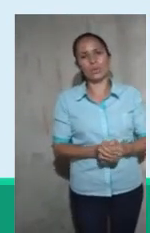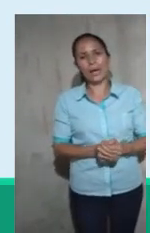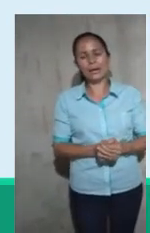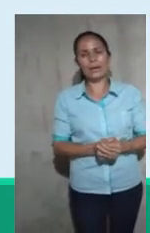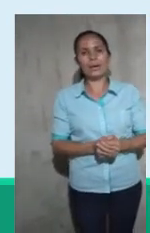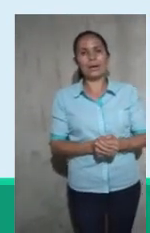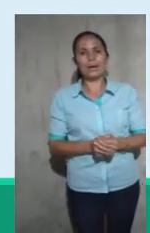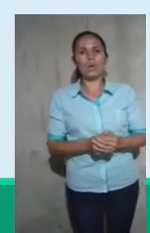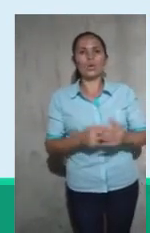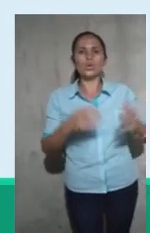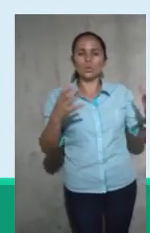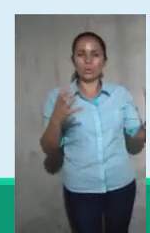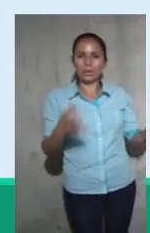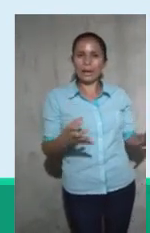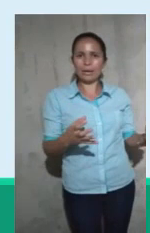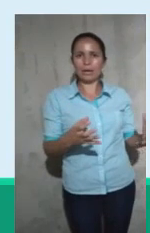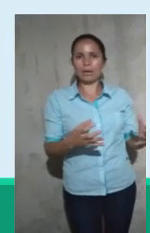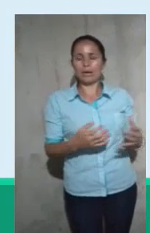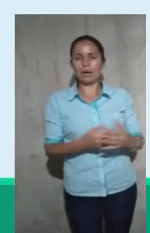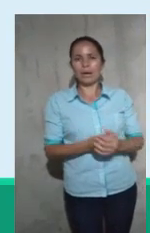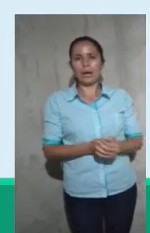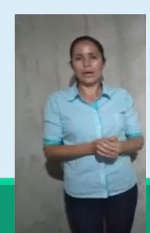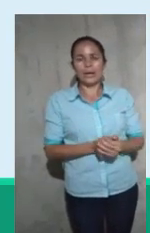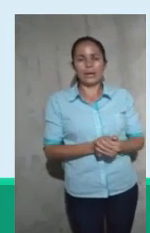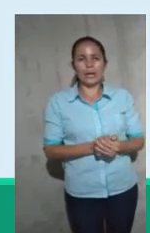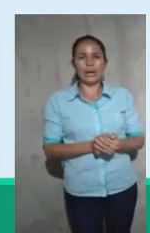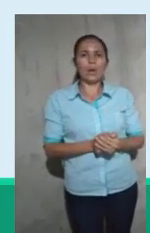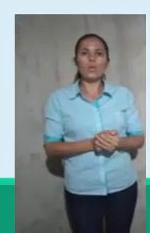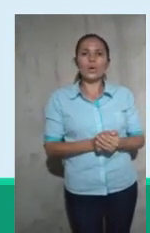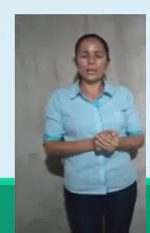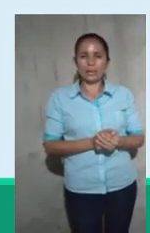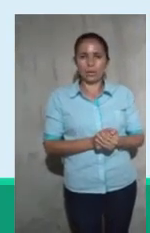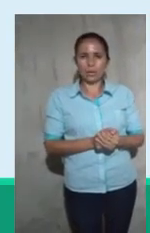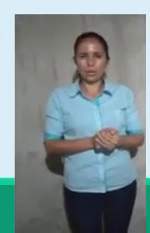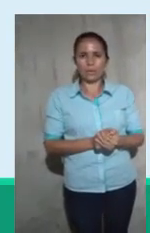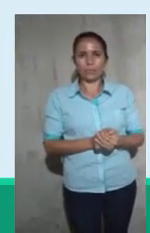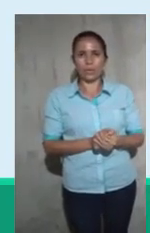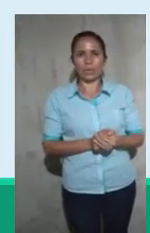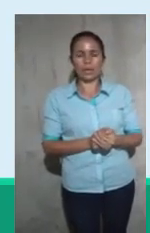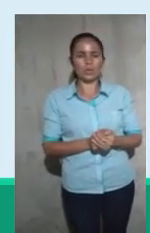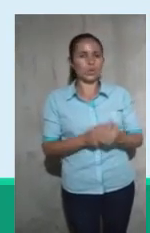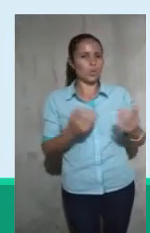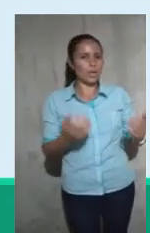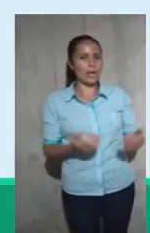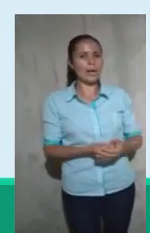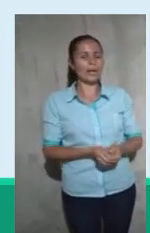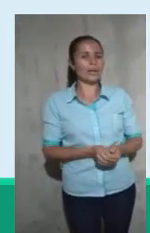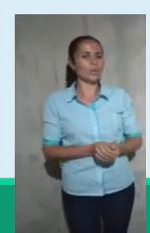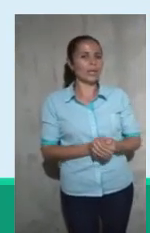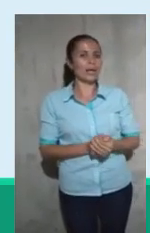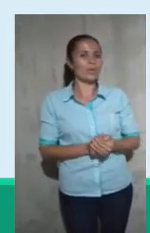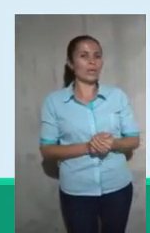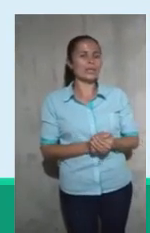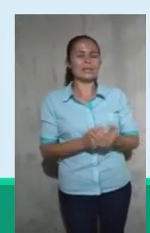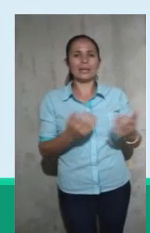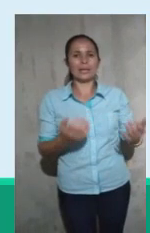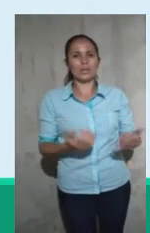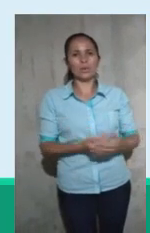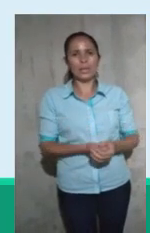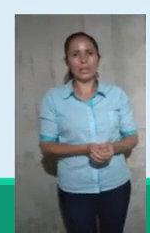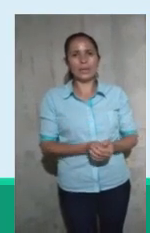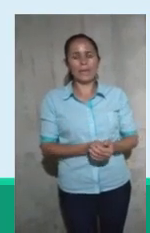queremos estudiar, consultar a un orientador que nos sugiera, que nos dé